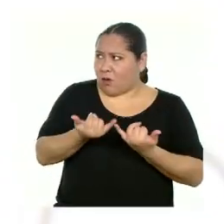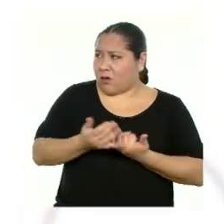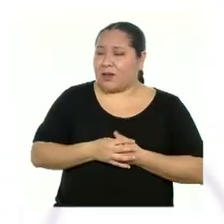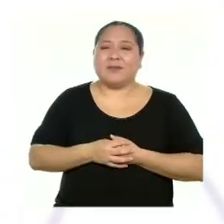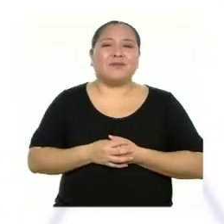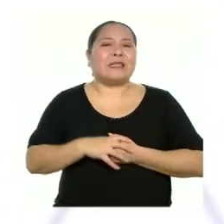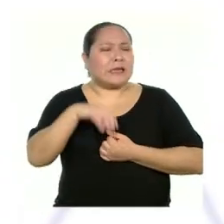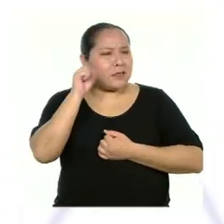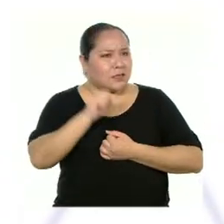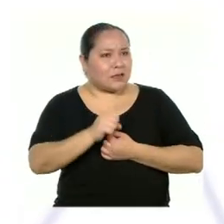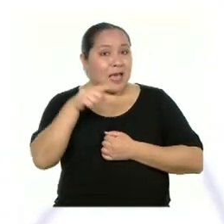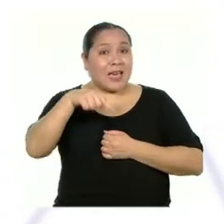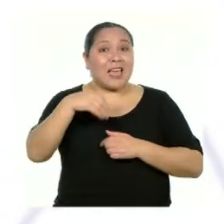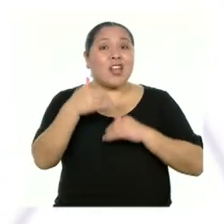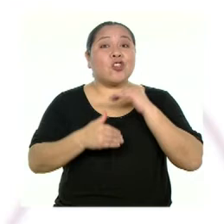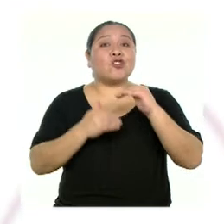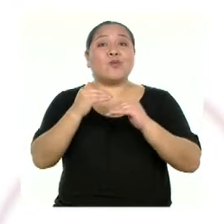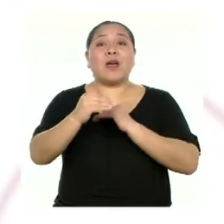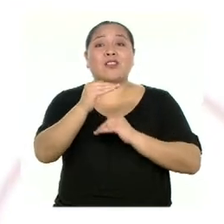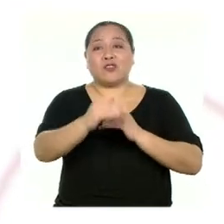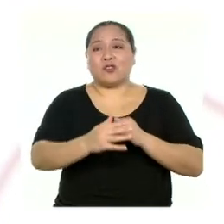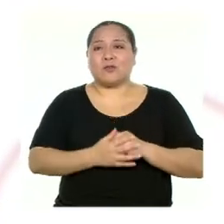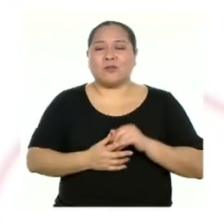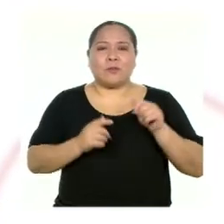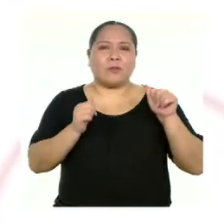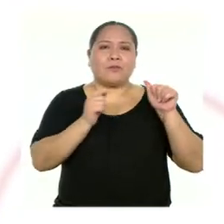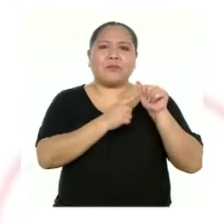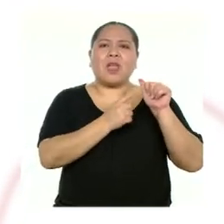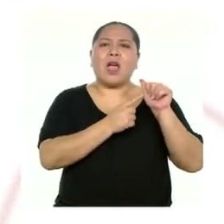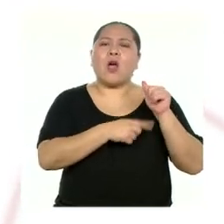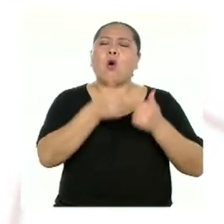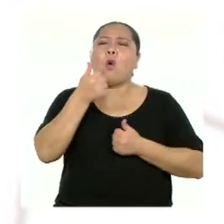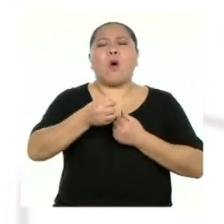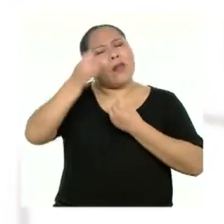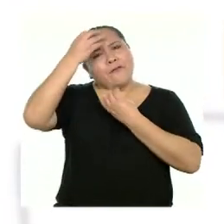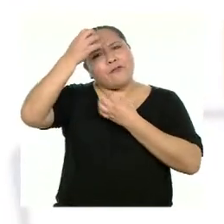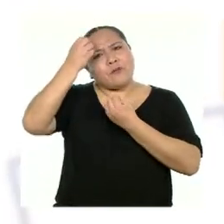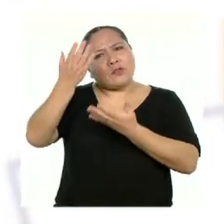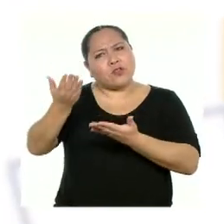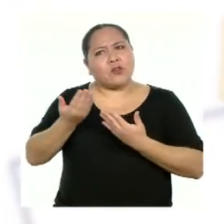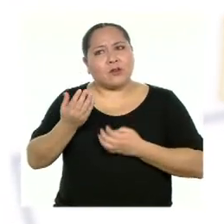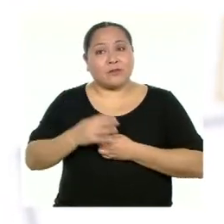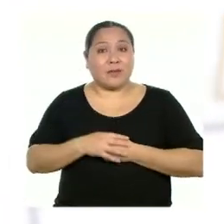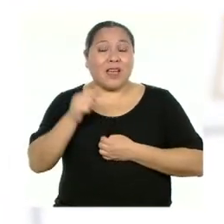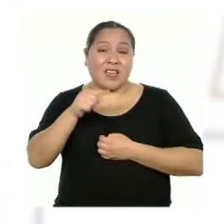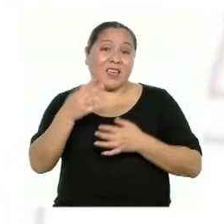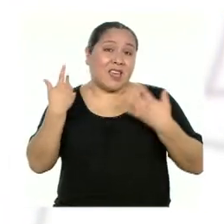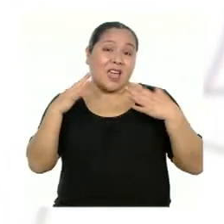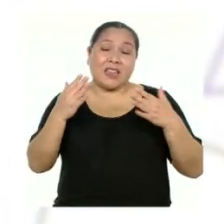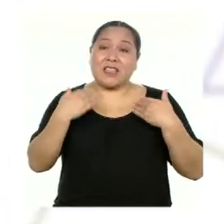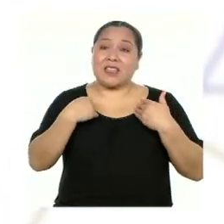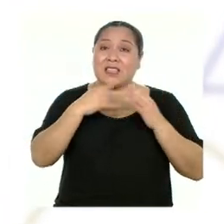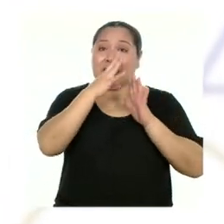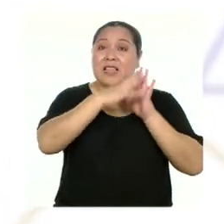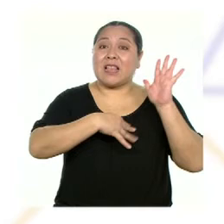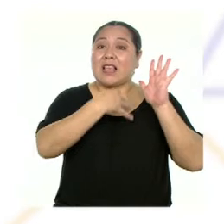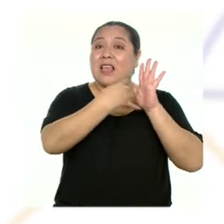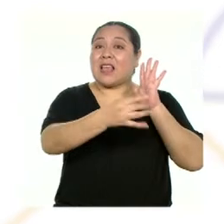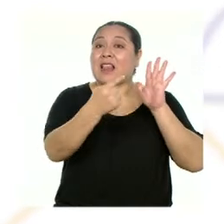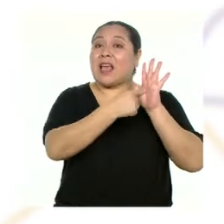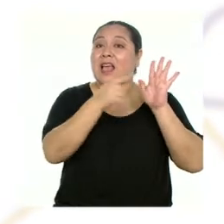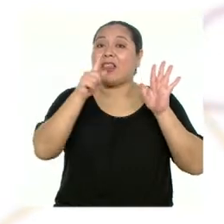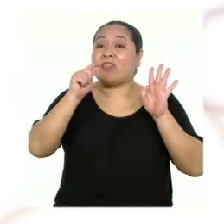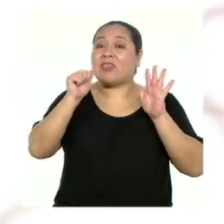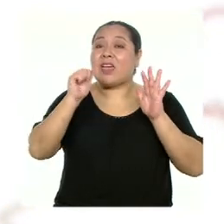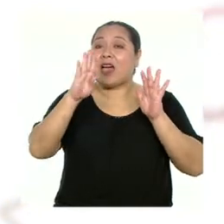sí. Aquí los pasos. A. ¿Qué información tenemos? Pues están a la mano los datos en la tabla de frecuencias y en